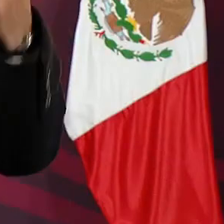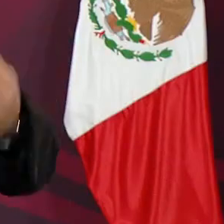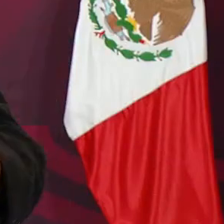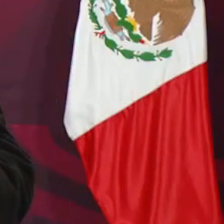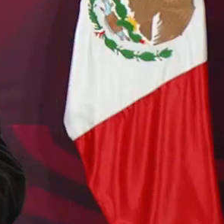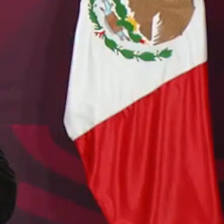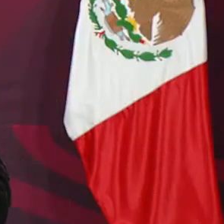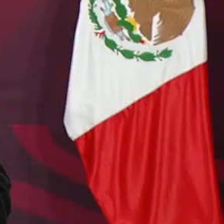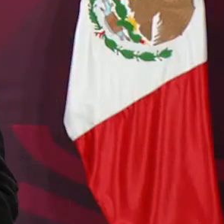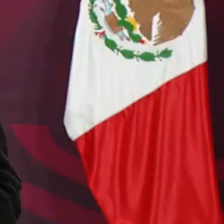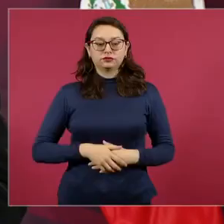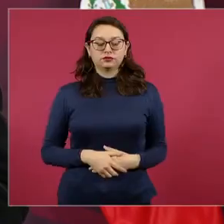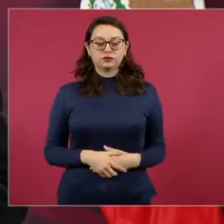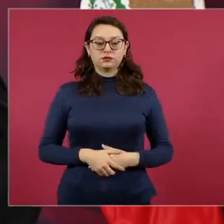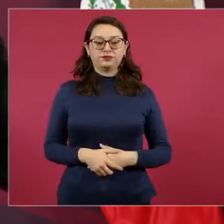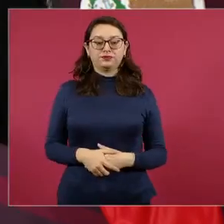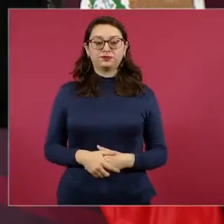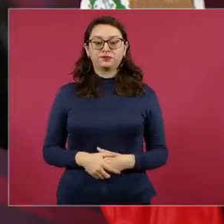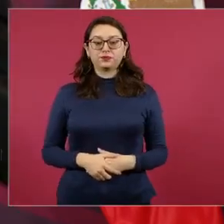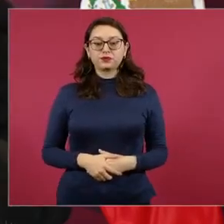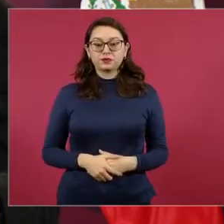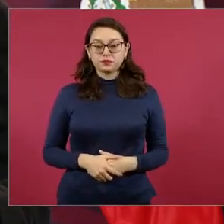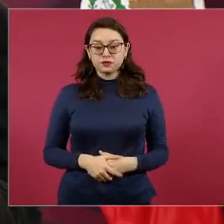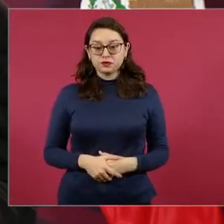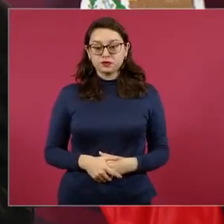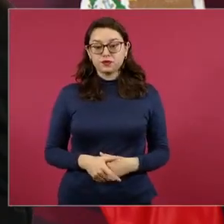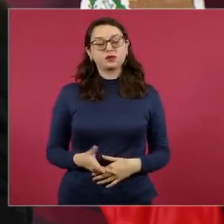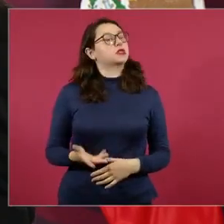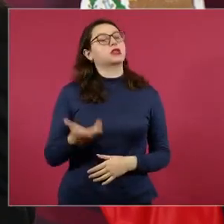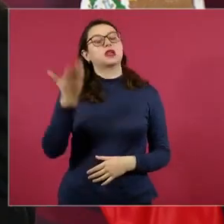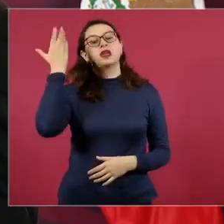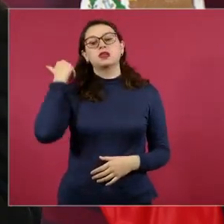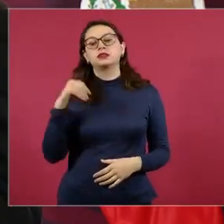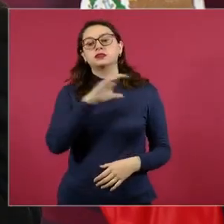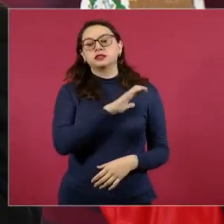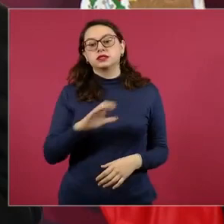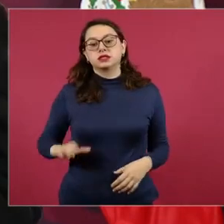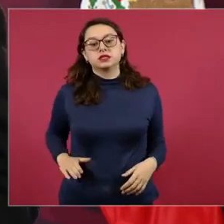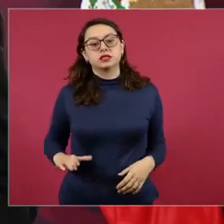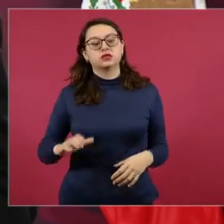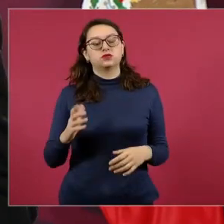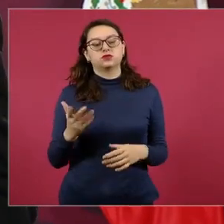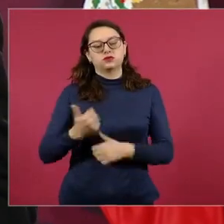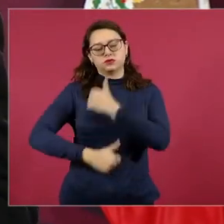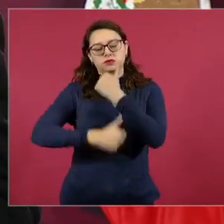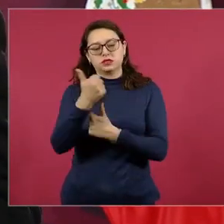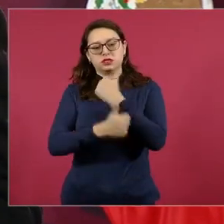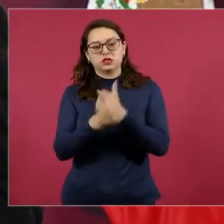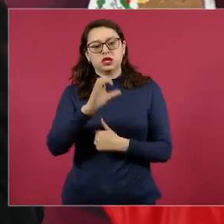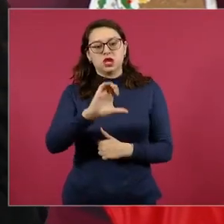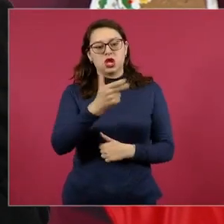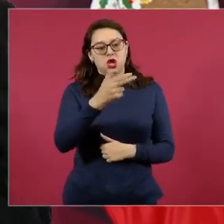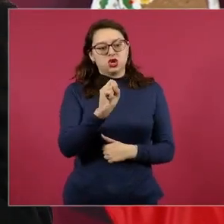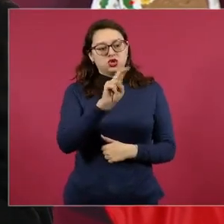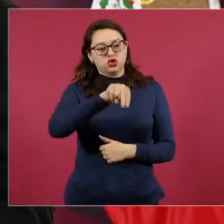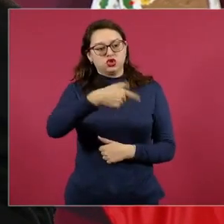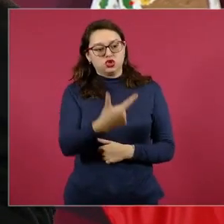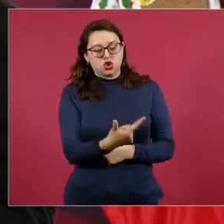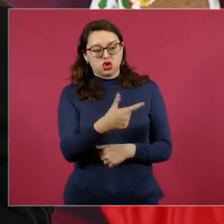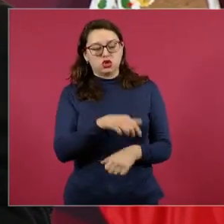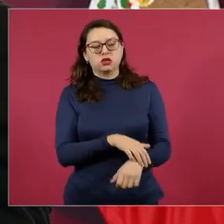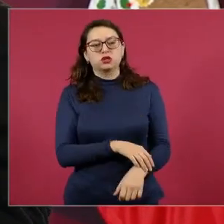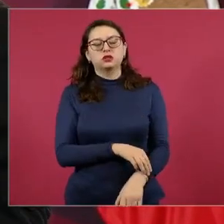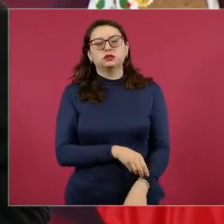sacaba encuestas y Chong estaba hasta las nubes, como lo hacía